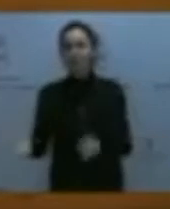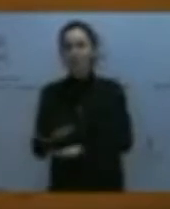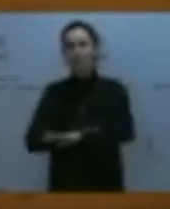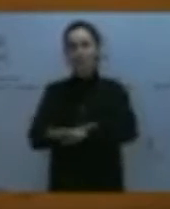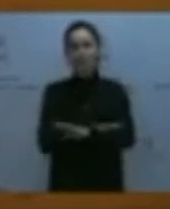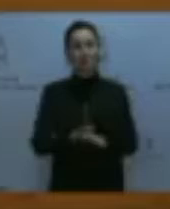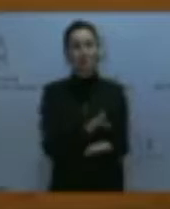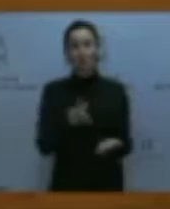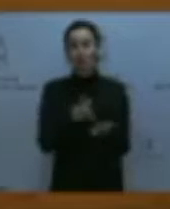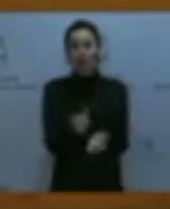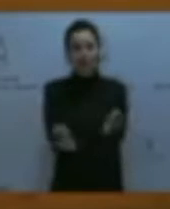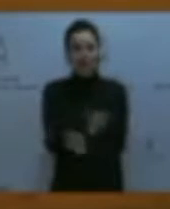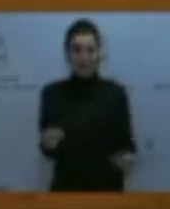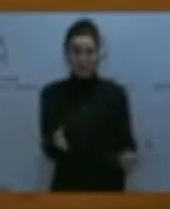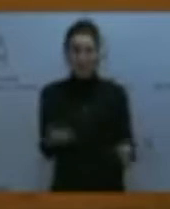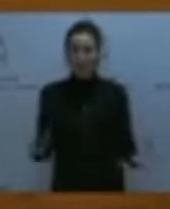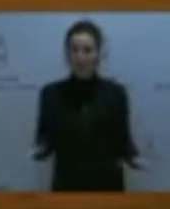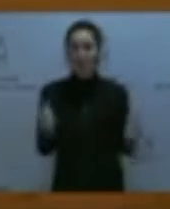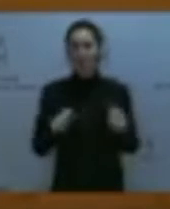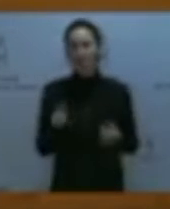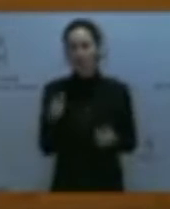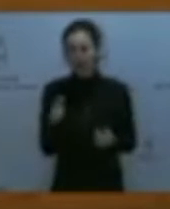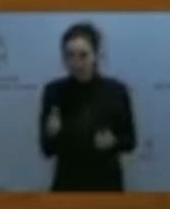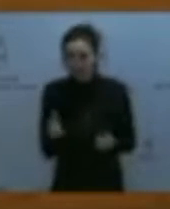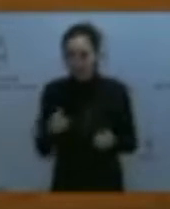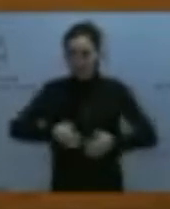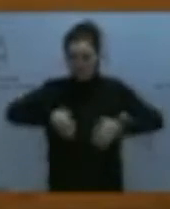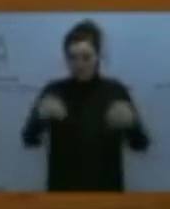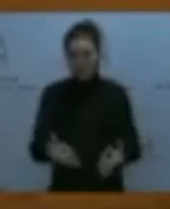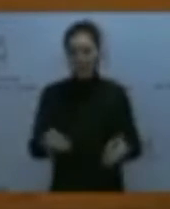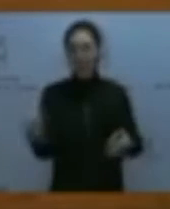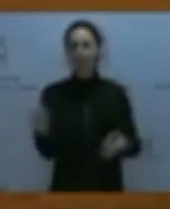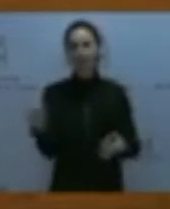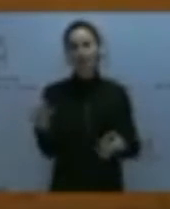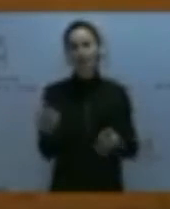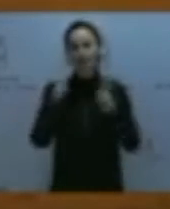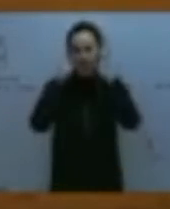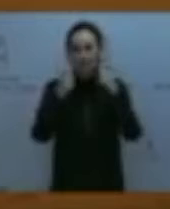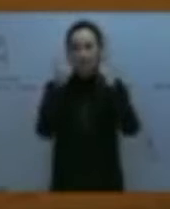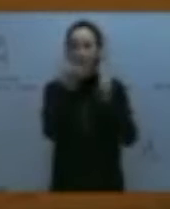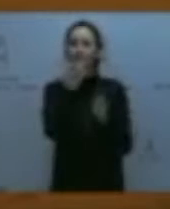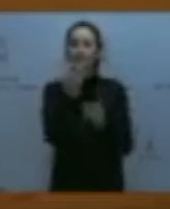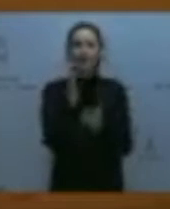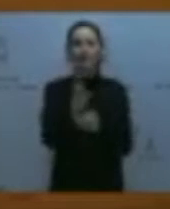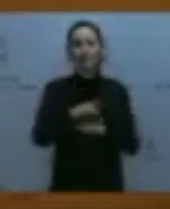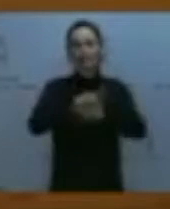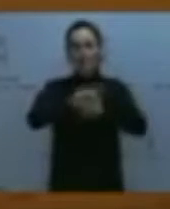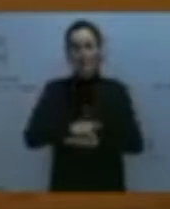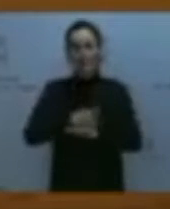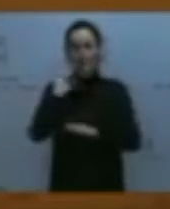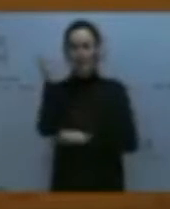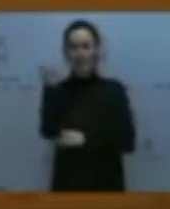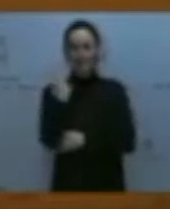Administración. Trabajar sobre temas de derechos y seguridad tendría que pasar por facilitar, por ejemplo, los seguros de mal tiempo y